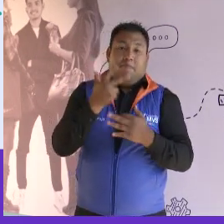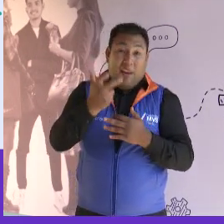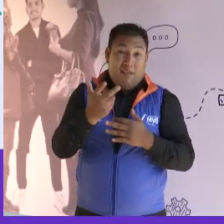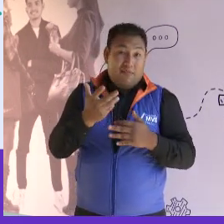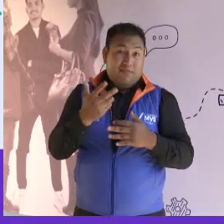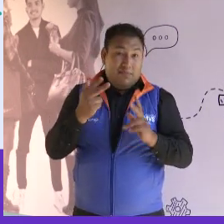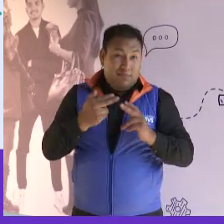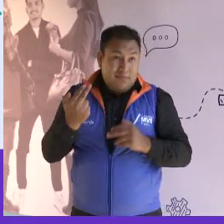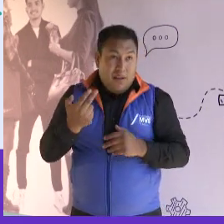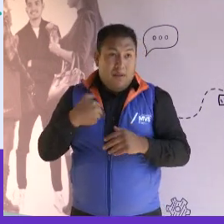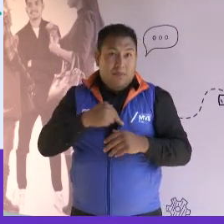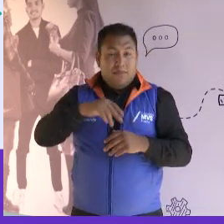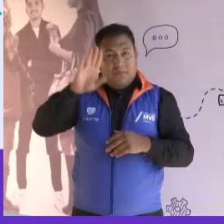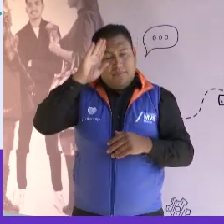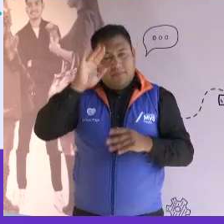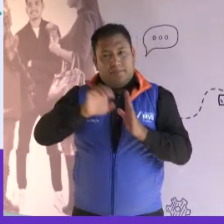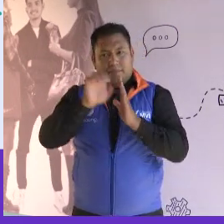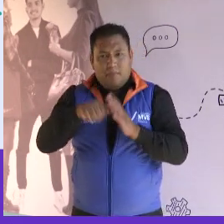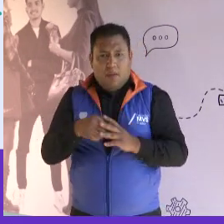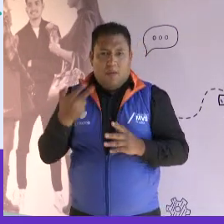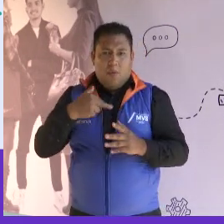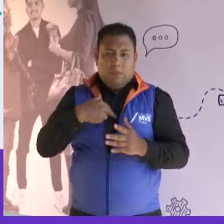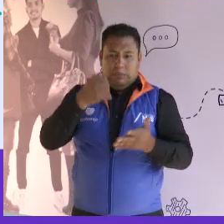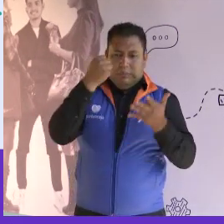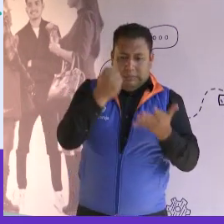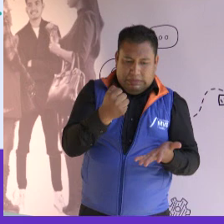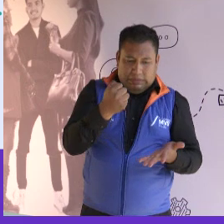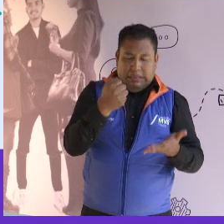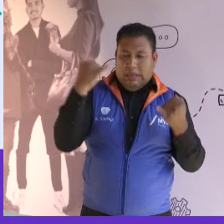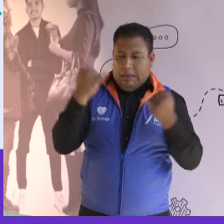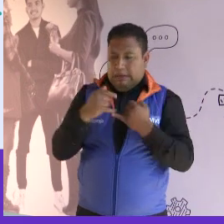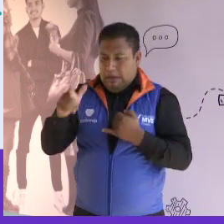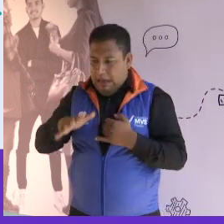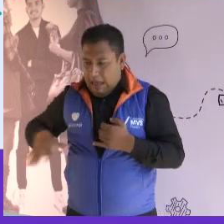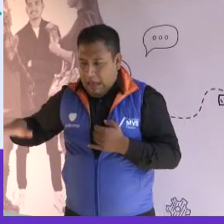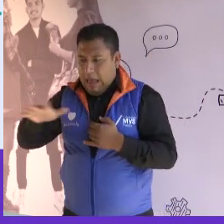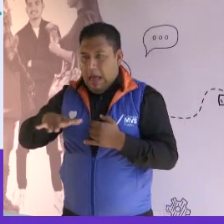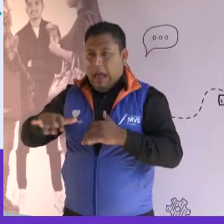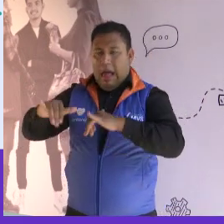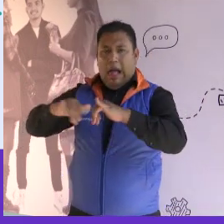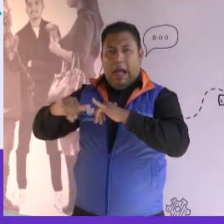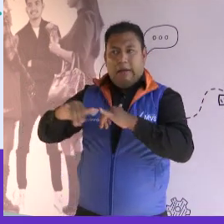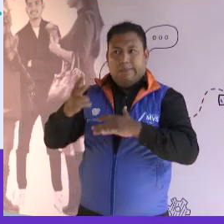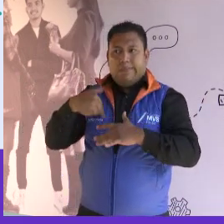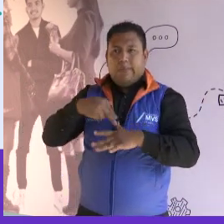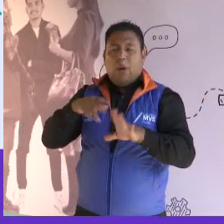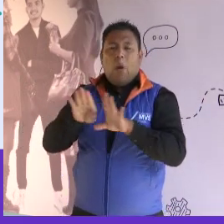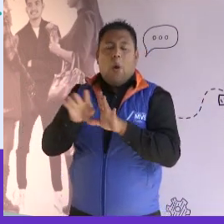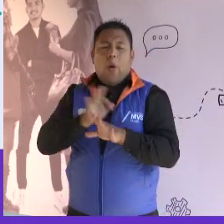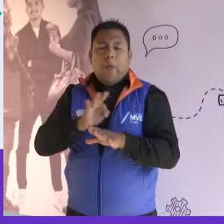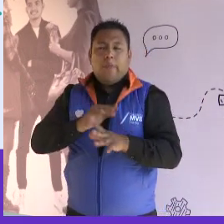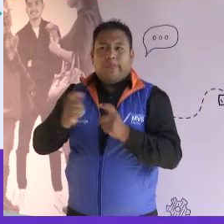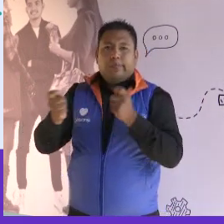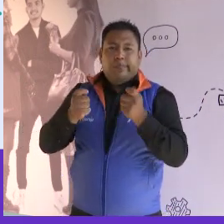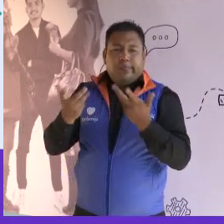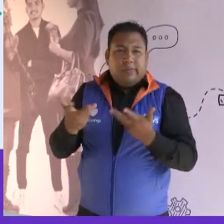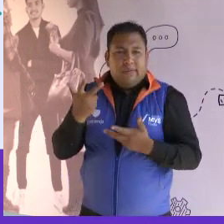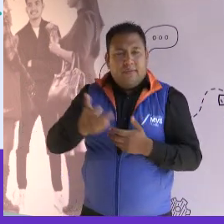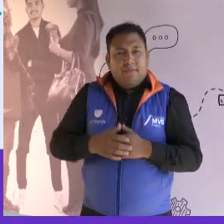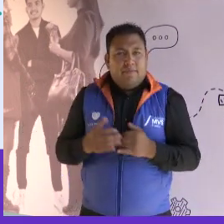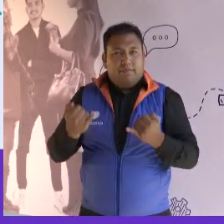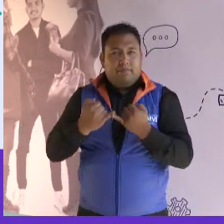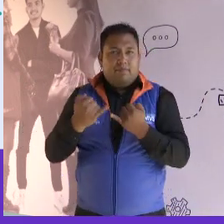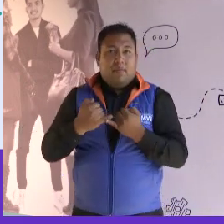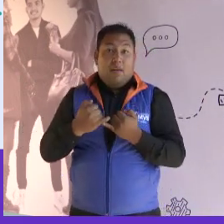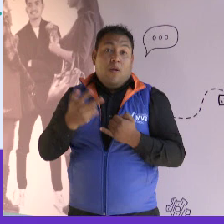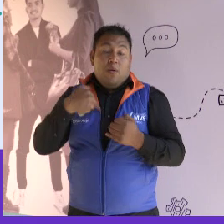pues de geográfica para que todos jalen al mismo tiempo? La verdad es que a nosotros sí nos ha costado y por eso es que también estamos